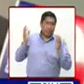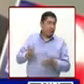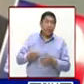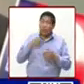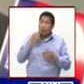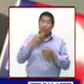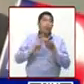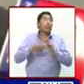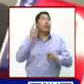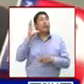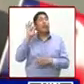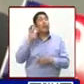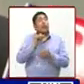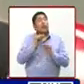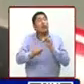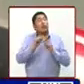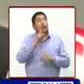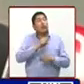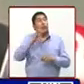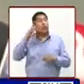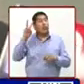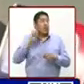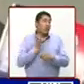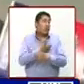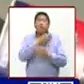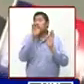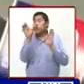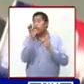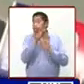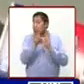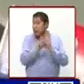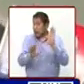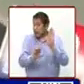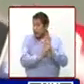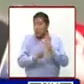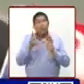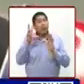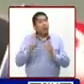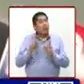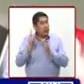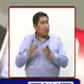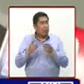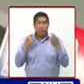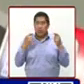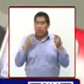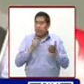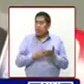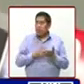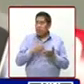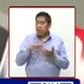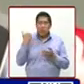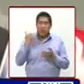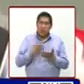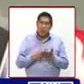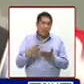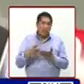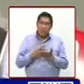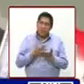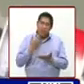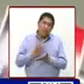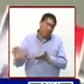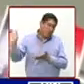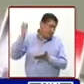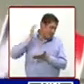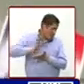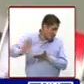el numeral 9 del artículo 162 de nuestra Constitución Política del Estado, no correspondía a ser tratados porque aquella otra propuesta ya fue